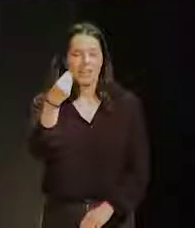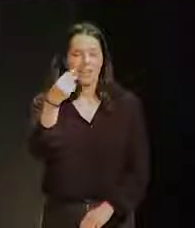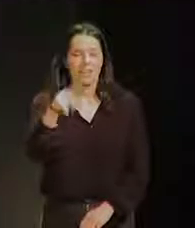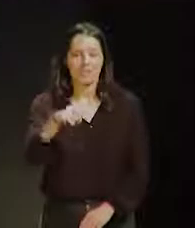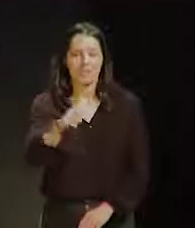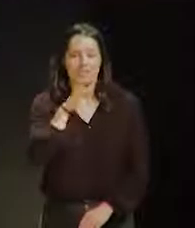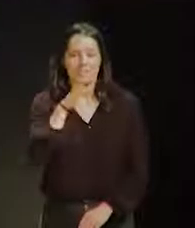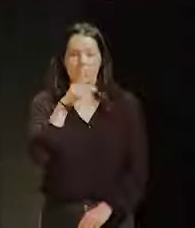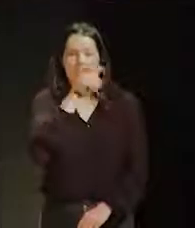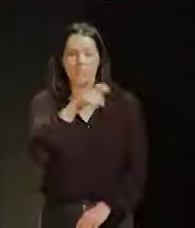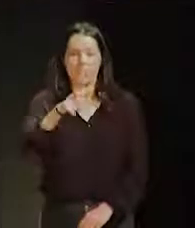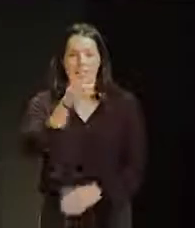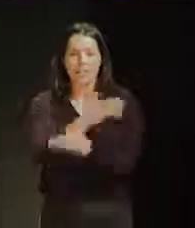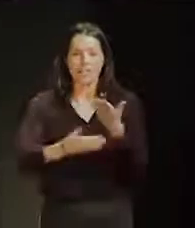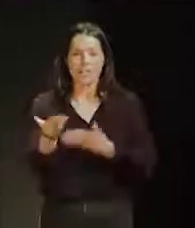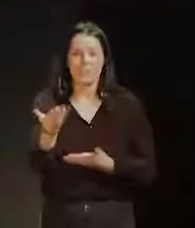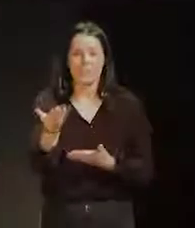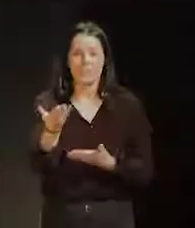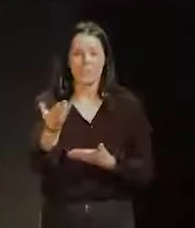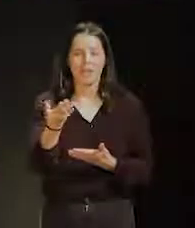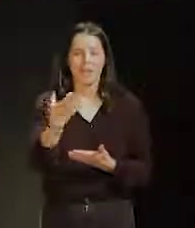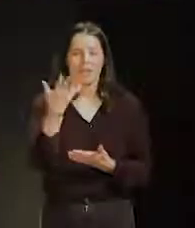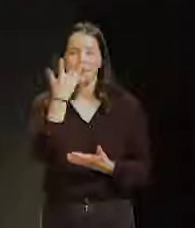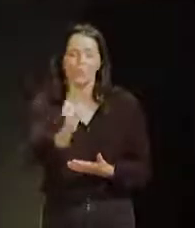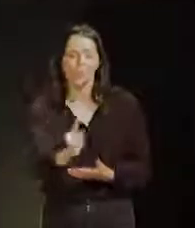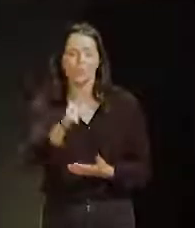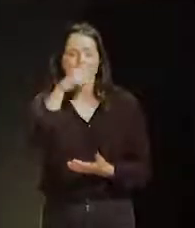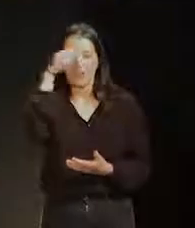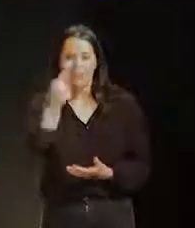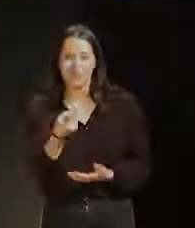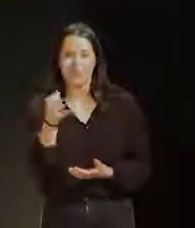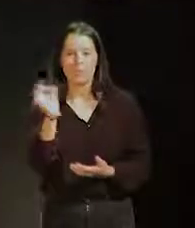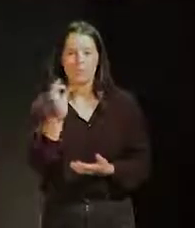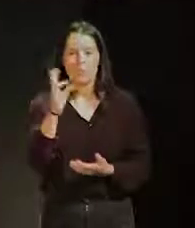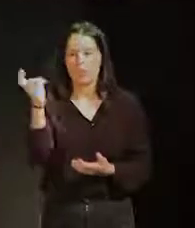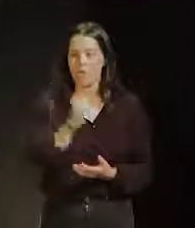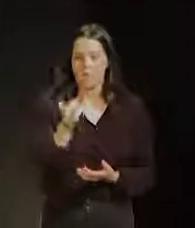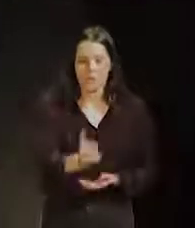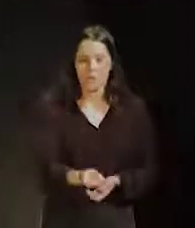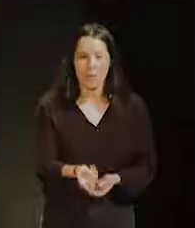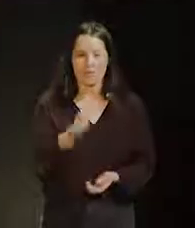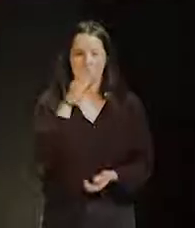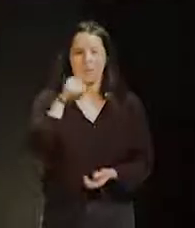Que por qué la gente con discapacidad no le gusta poco la cultura o no accede, que aquí hay mucha gente.